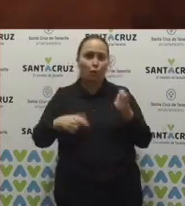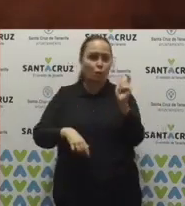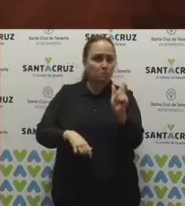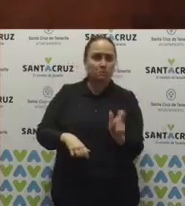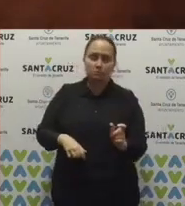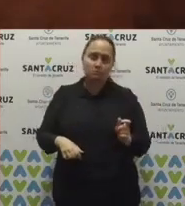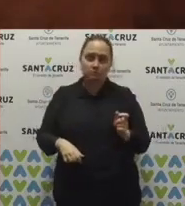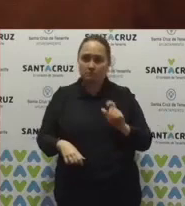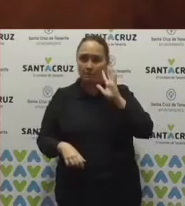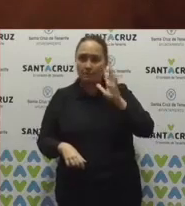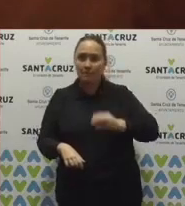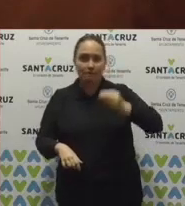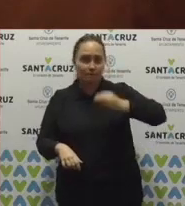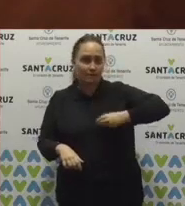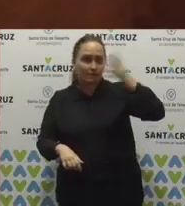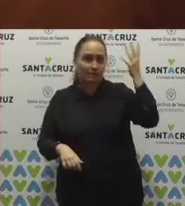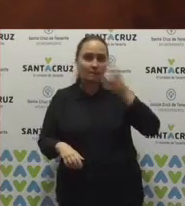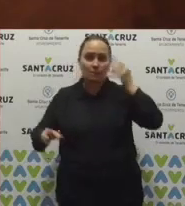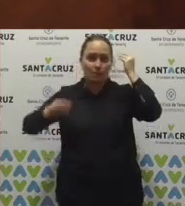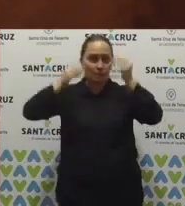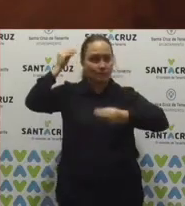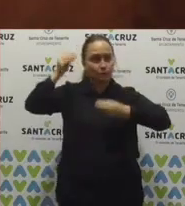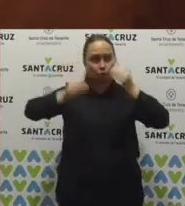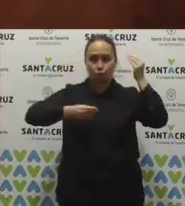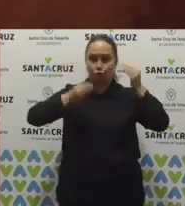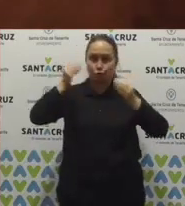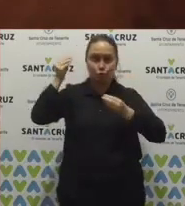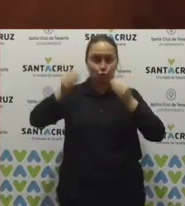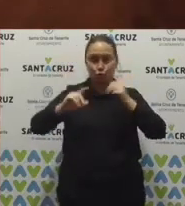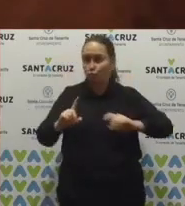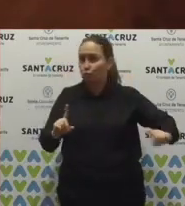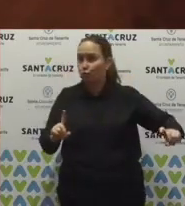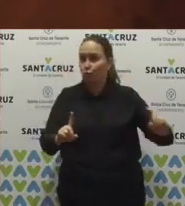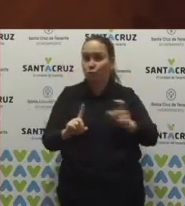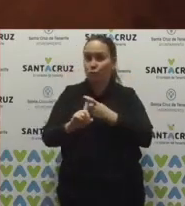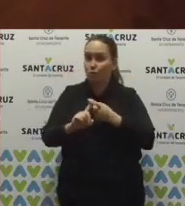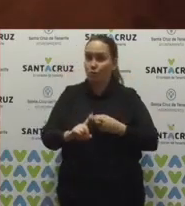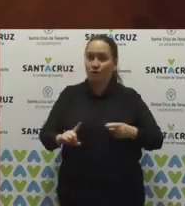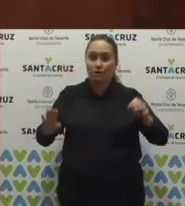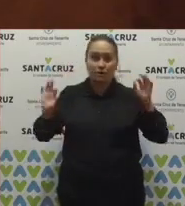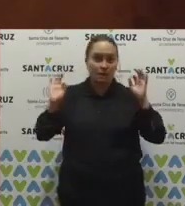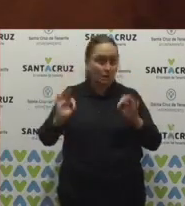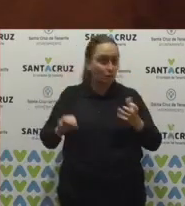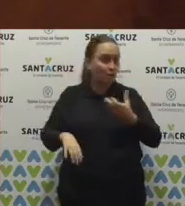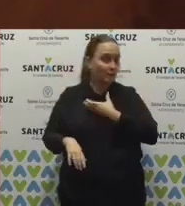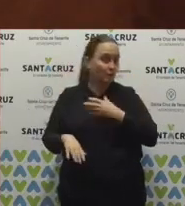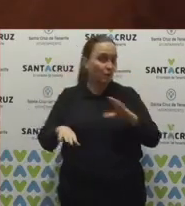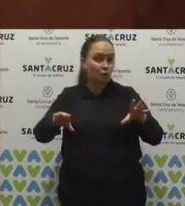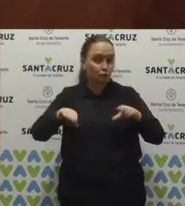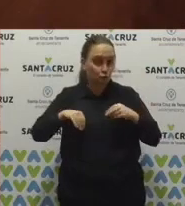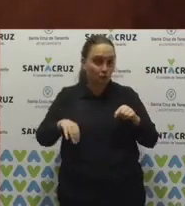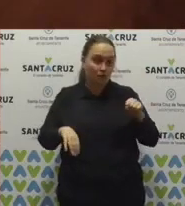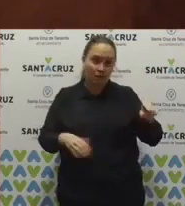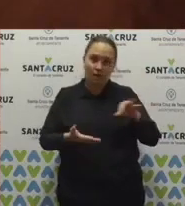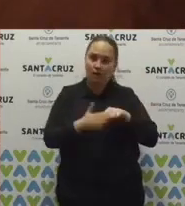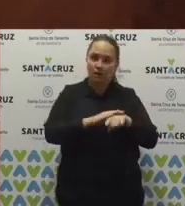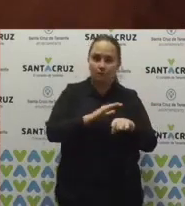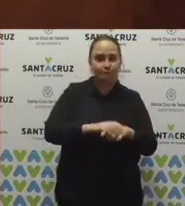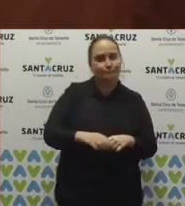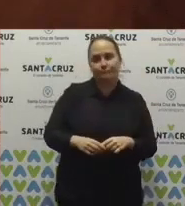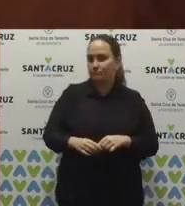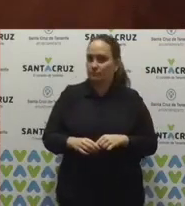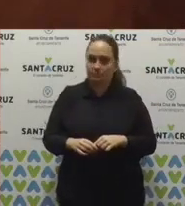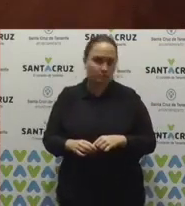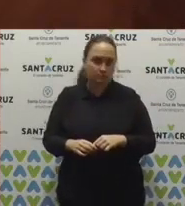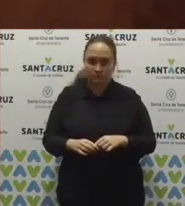pero no creo que la luz o sea que el ayuntamiento asuma la gestión de la piscina porque en otras cosas la